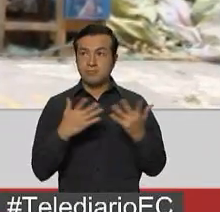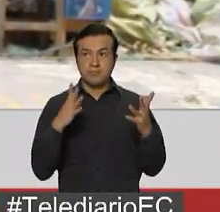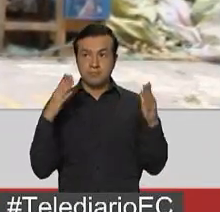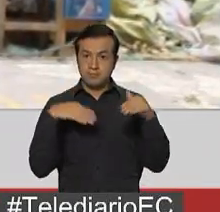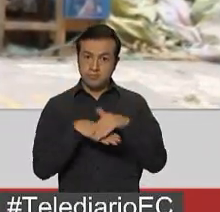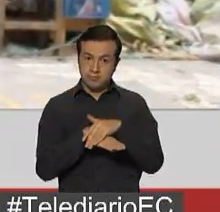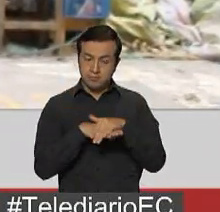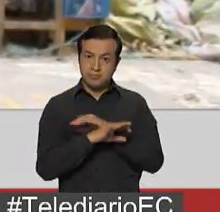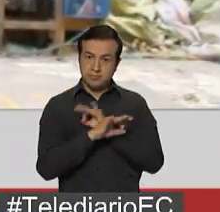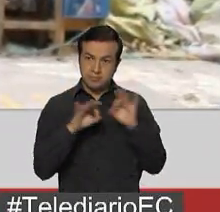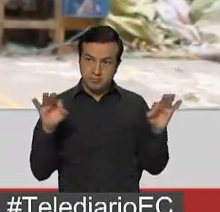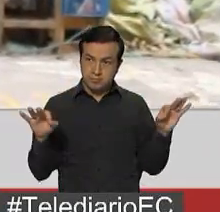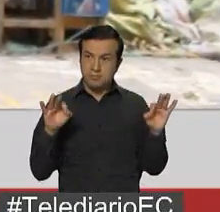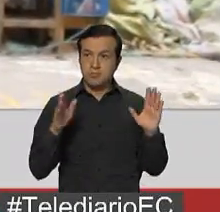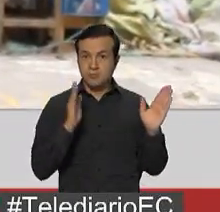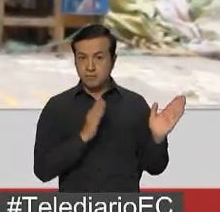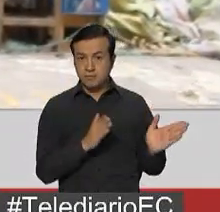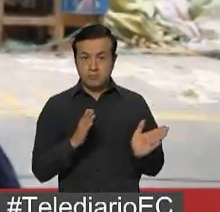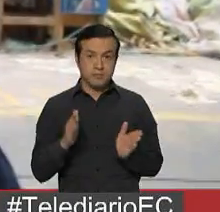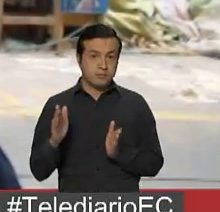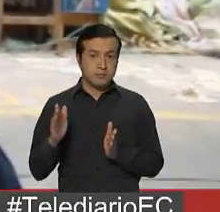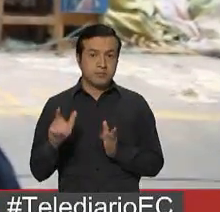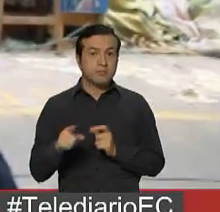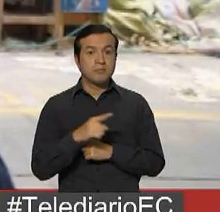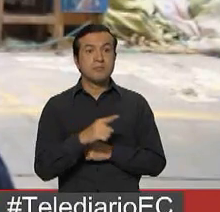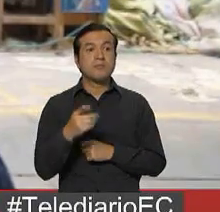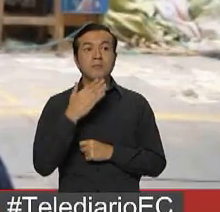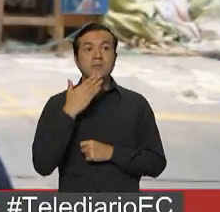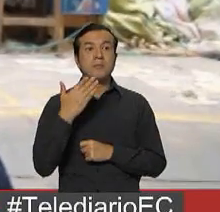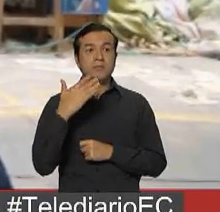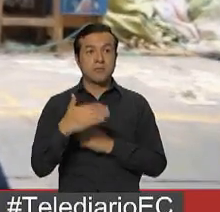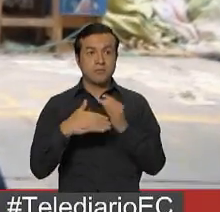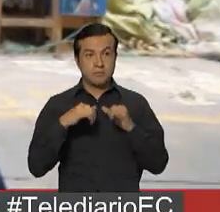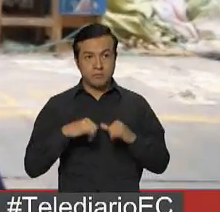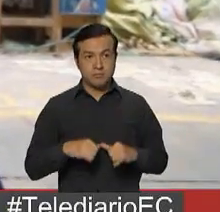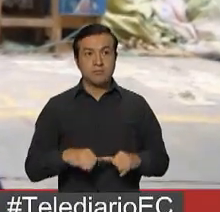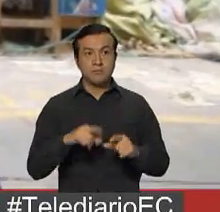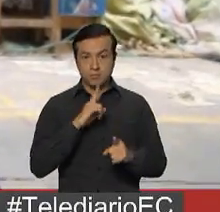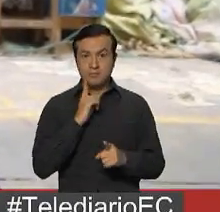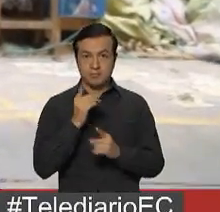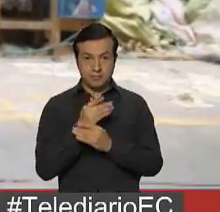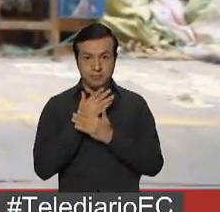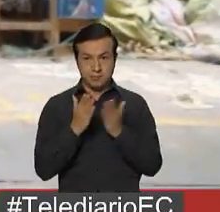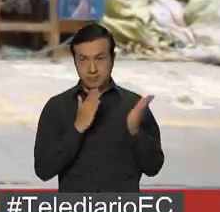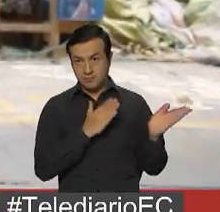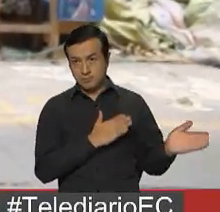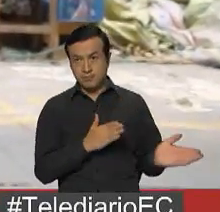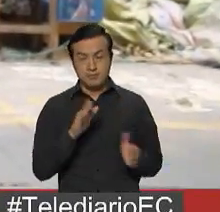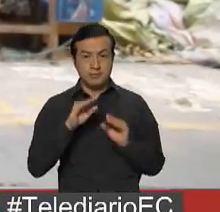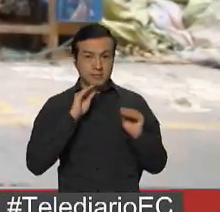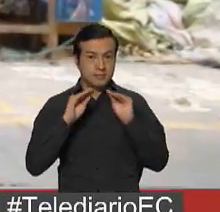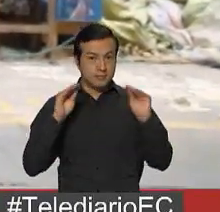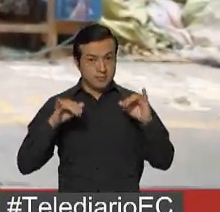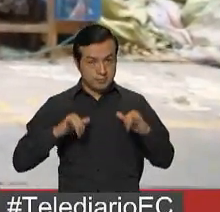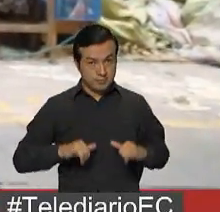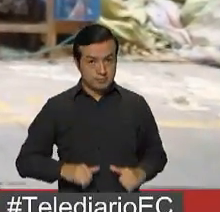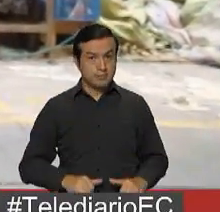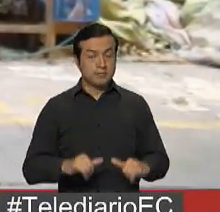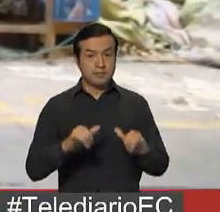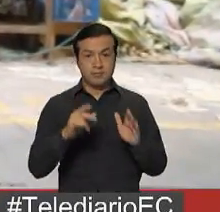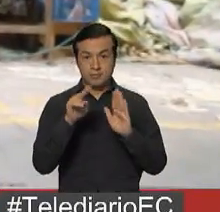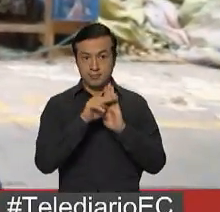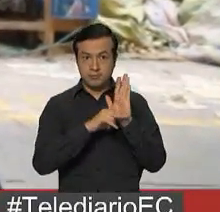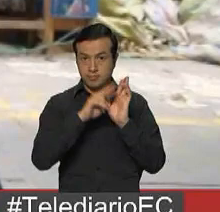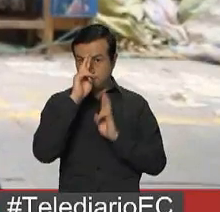que tienen que pasar por los lugares donde les están haciendo los frías es la aceptación de la gente es buena y esperamos que nos sigan